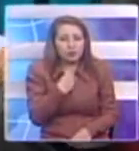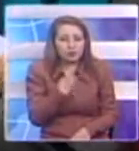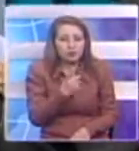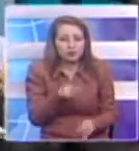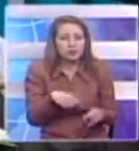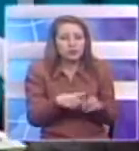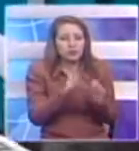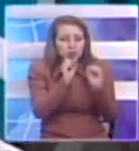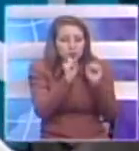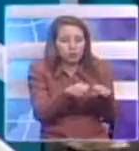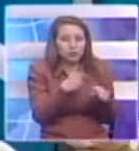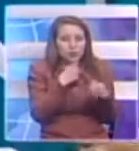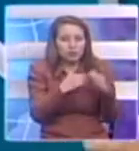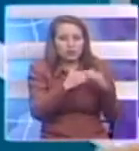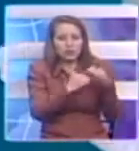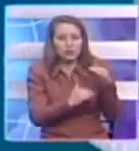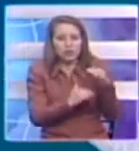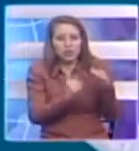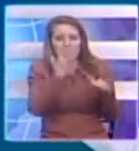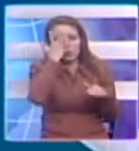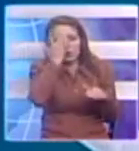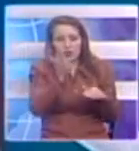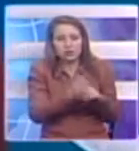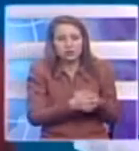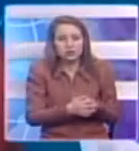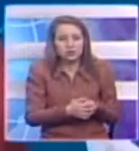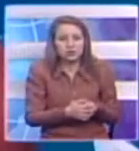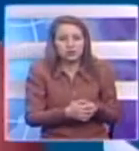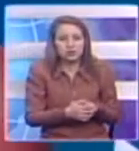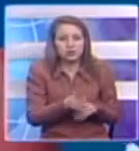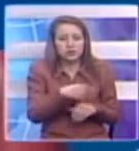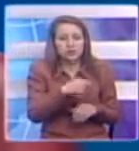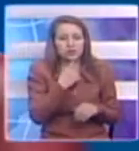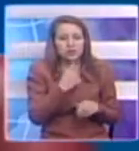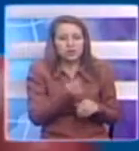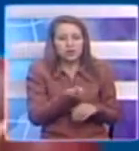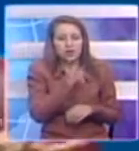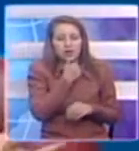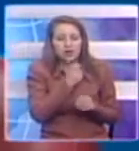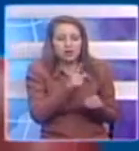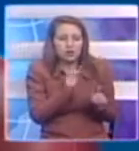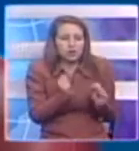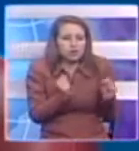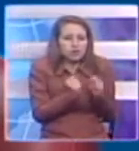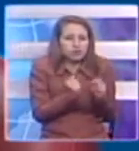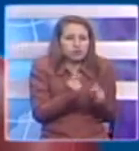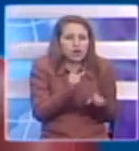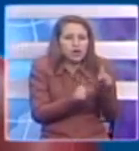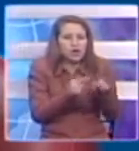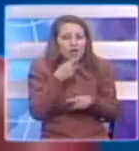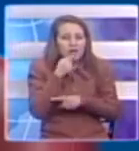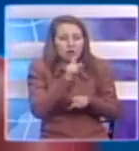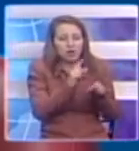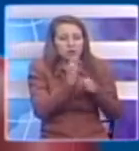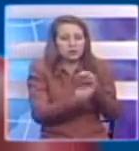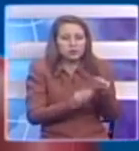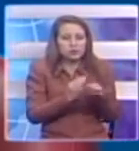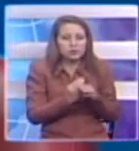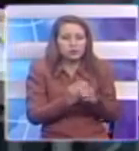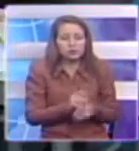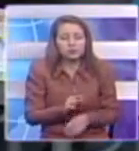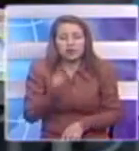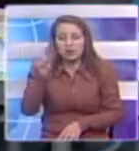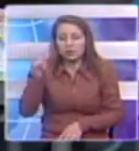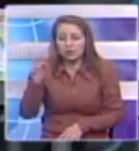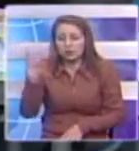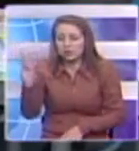que está disponible es menos, porque el agua dulce está congelada en ciertas partes, ¿no?, del mundo. El